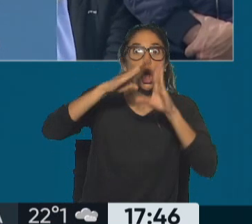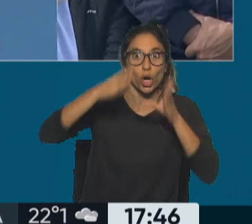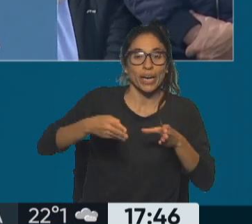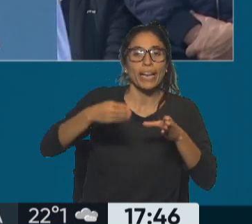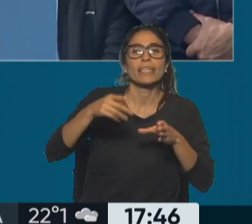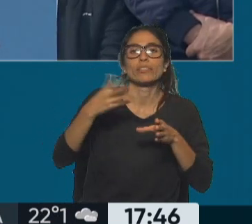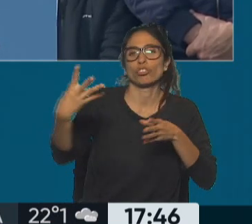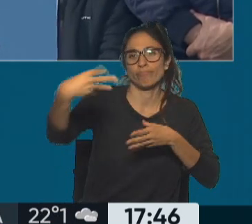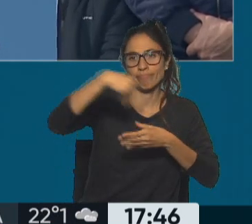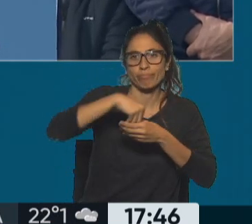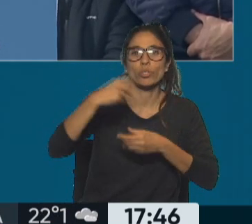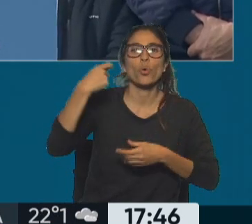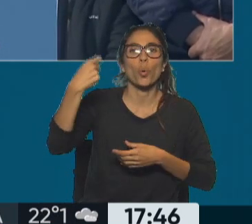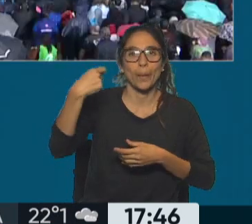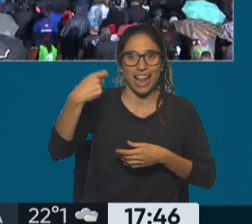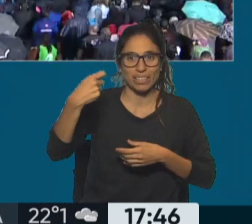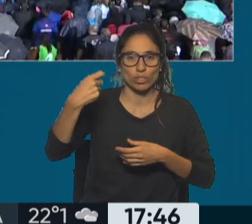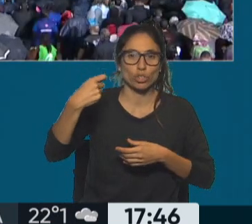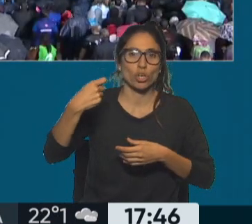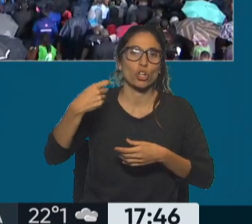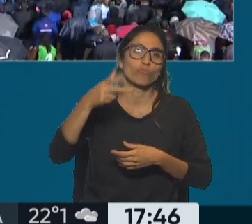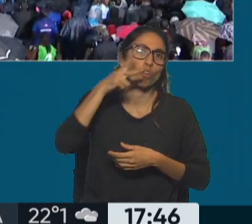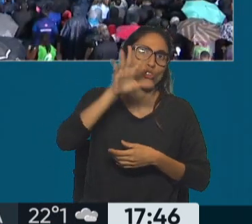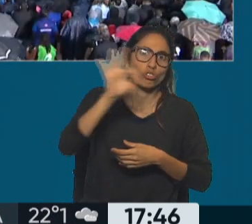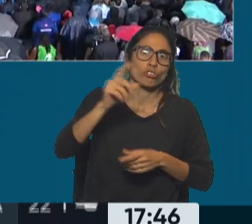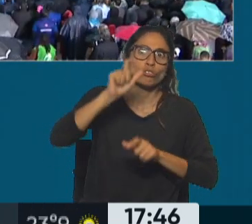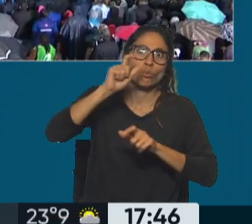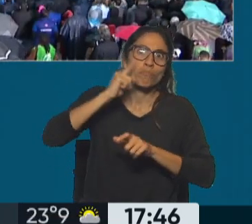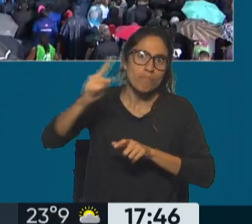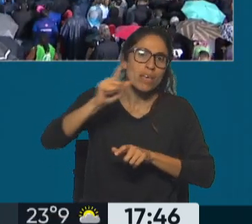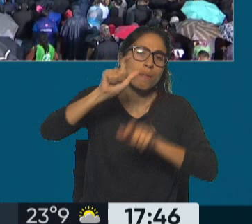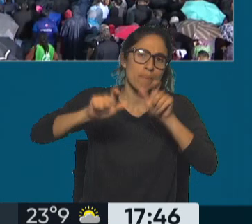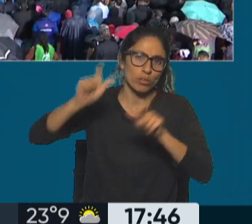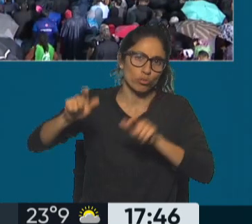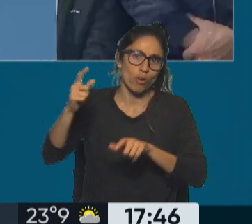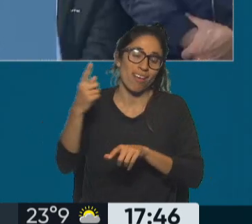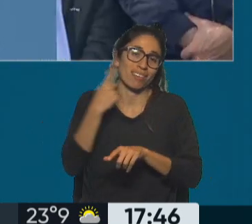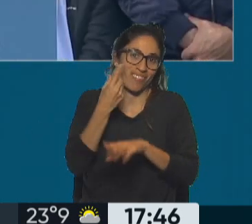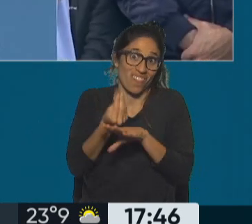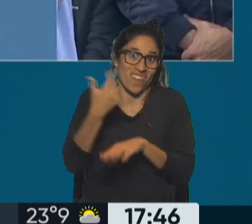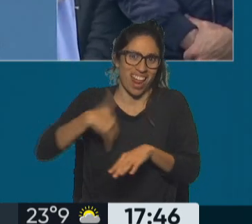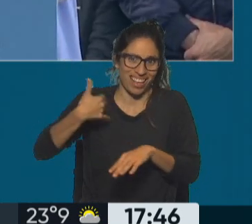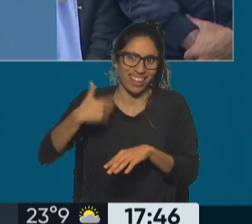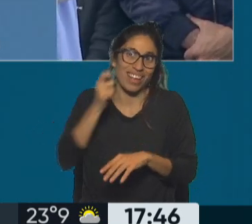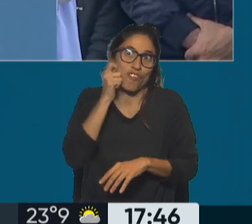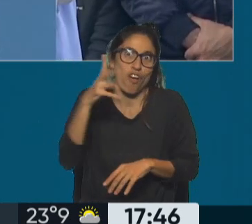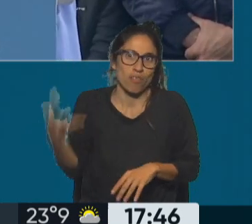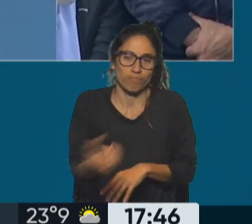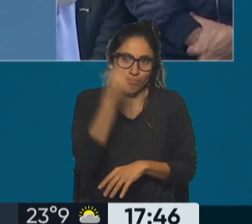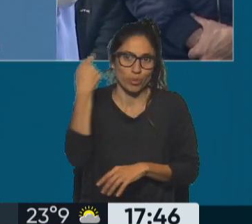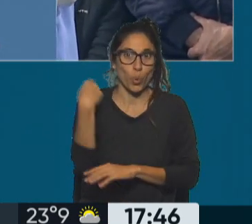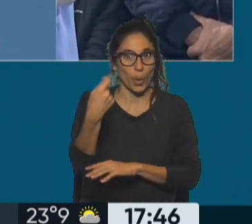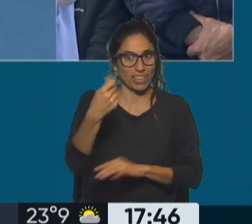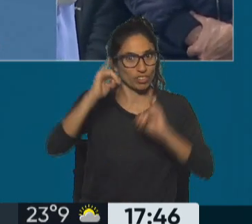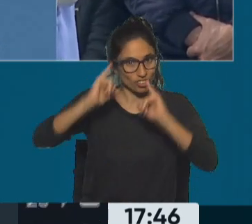800.000 argentinos y argentinas, en su mayoría argentinas. Bueno, eso también tiene que ver con otro pasaje de la vicepresidenta, que es cuando dice,